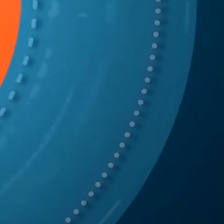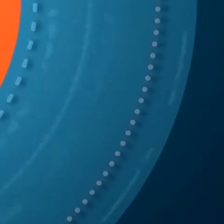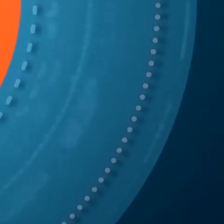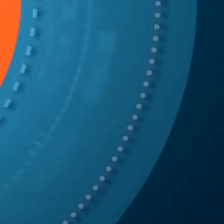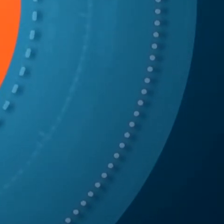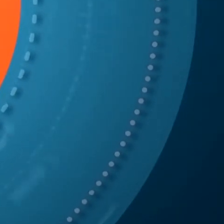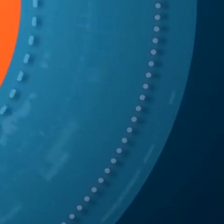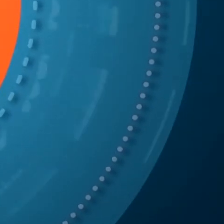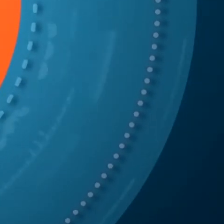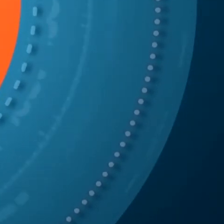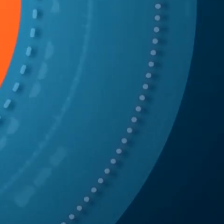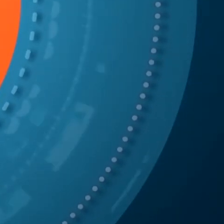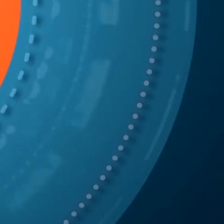¡Gracias! ¡Gracias! ¡Gracias! ¡Gracias! ¡Gracias!